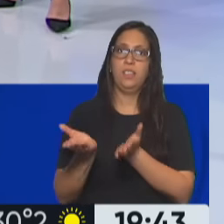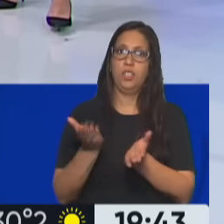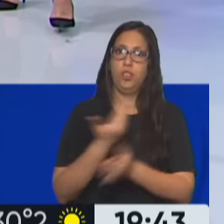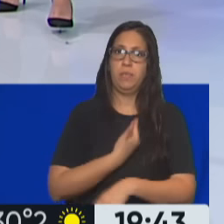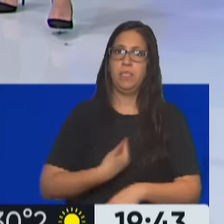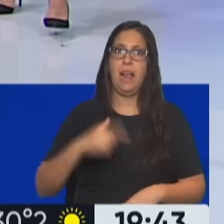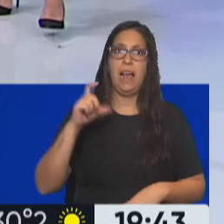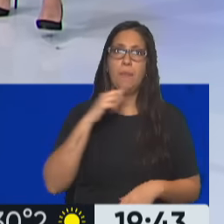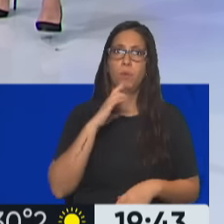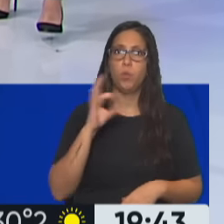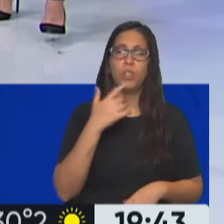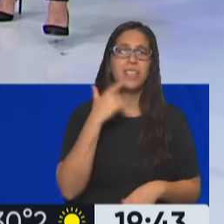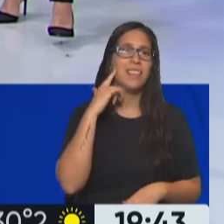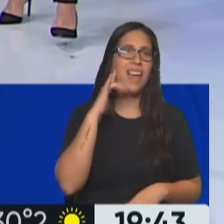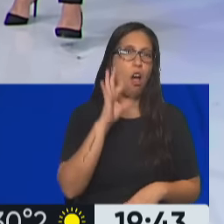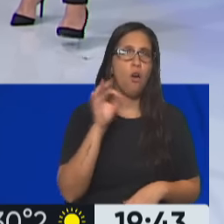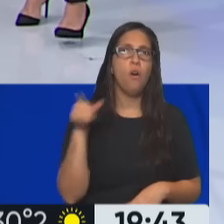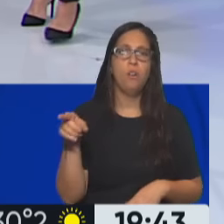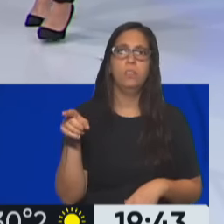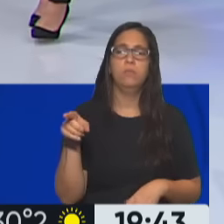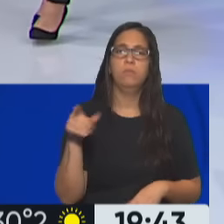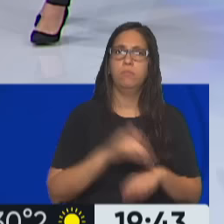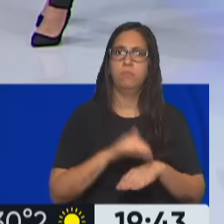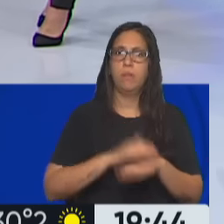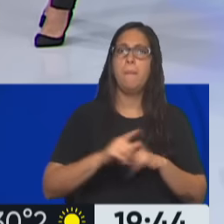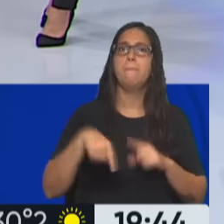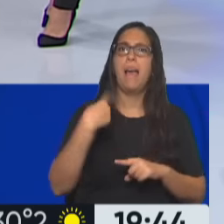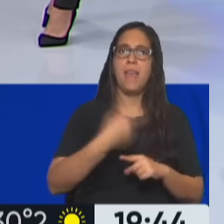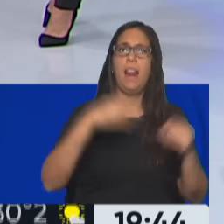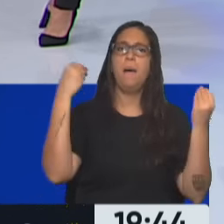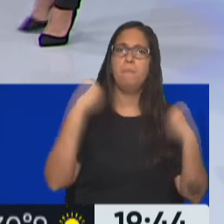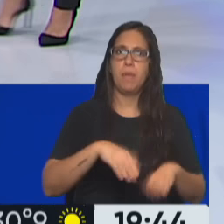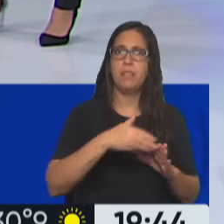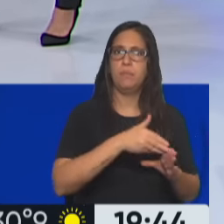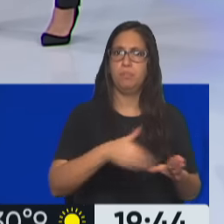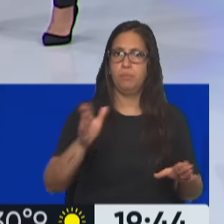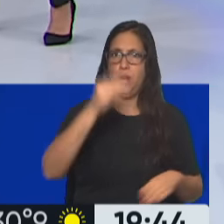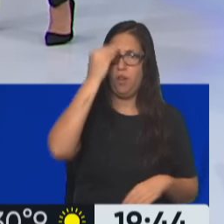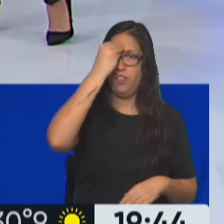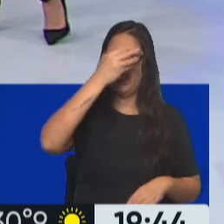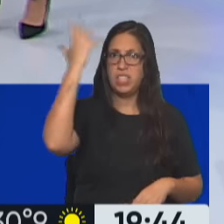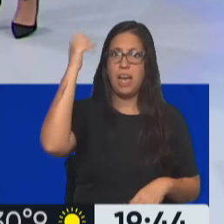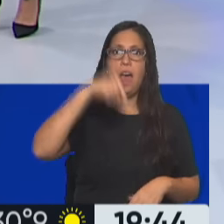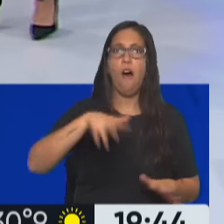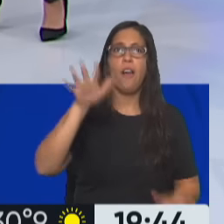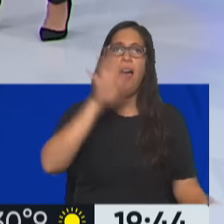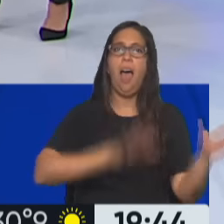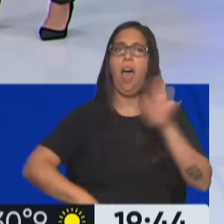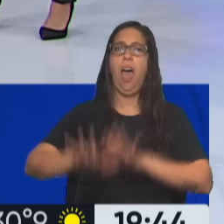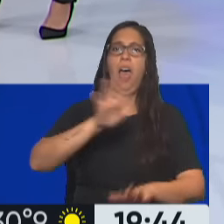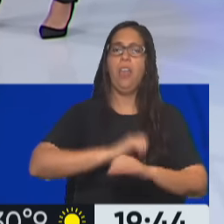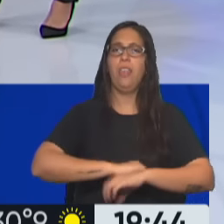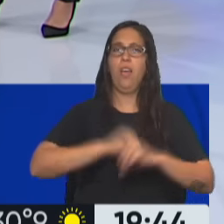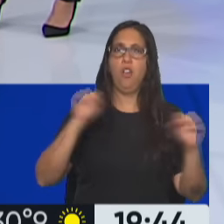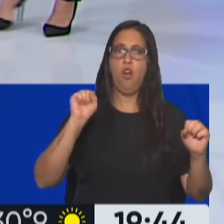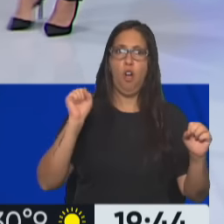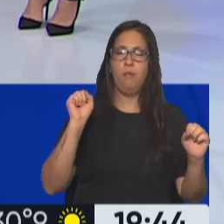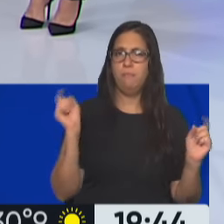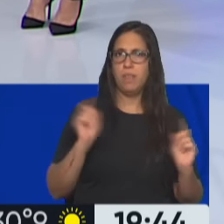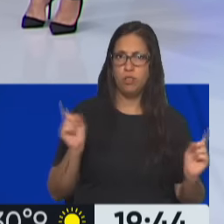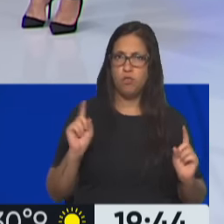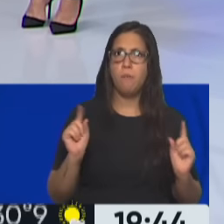Santiago Caputo, y que a partir de mañana se va a empezar a poner en marcha. No esperemos que esta reestructuración aparezca de un día para otro,